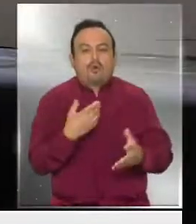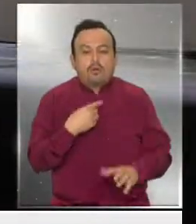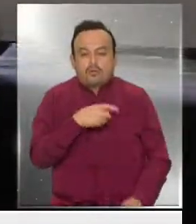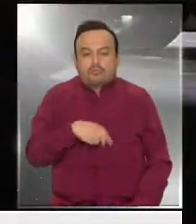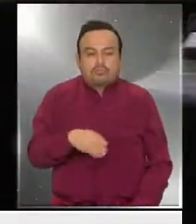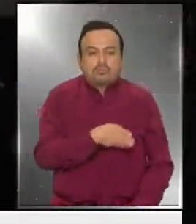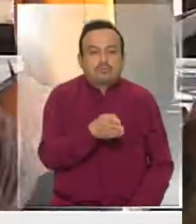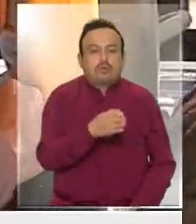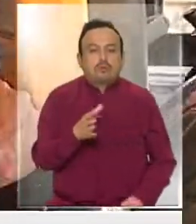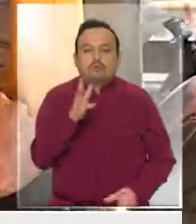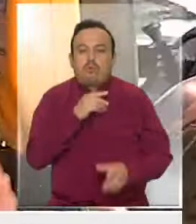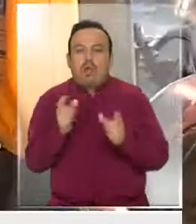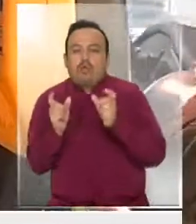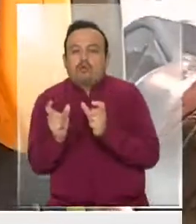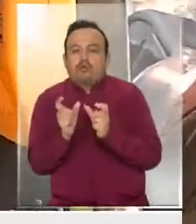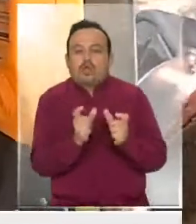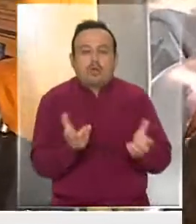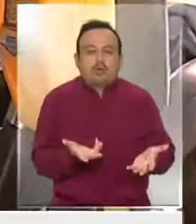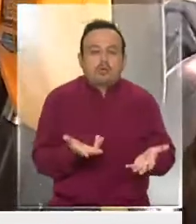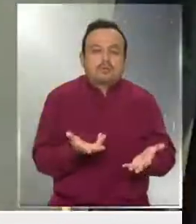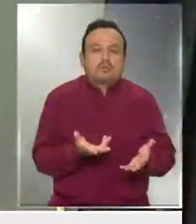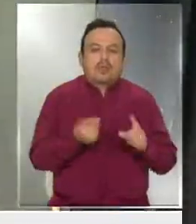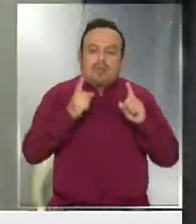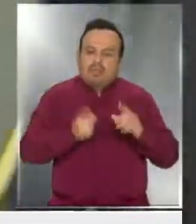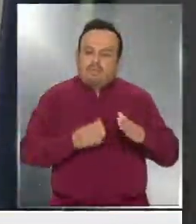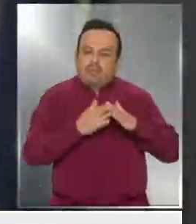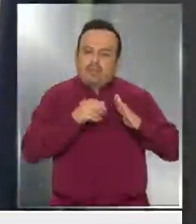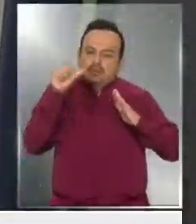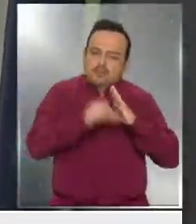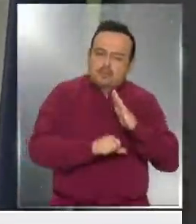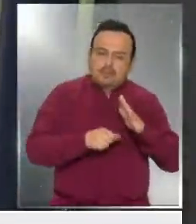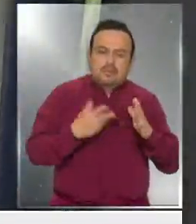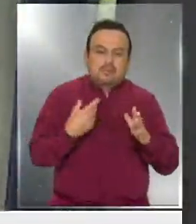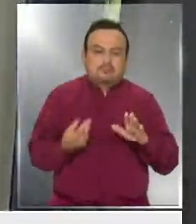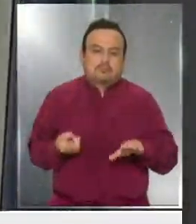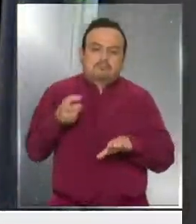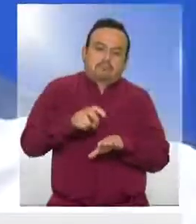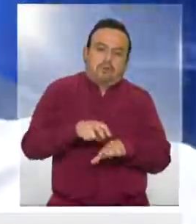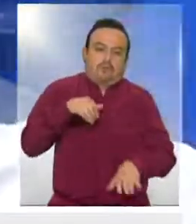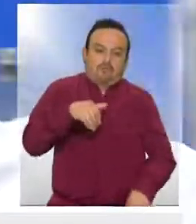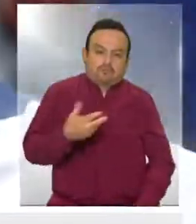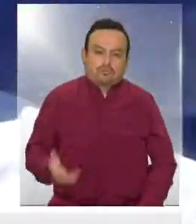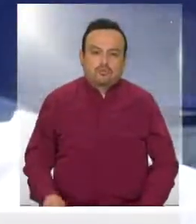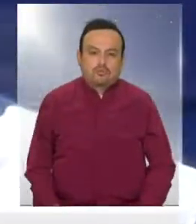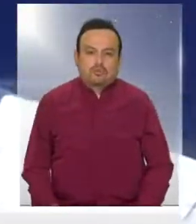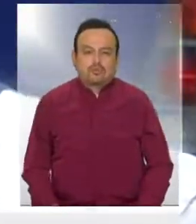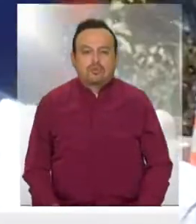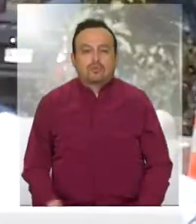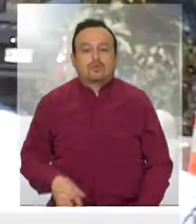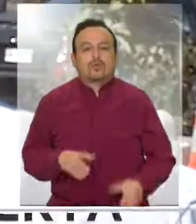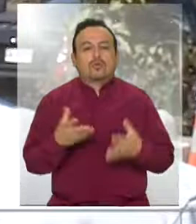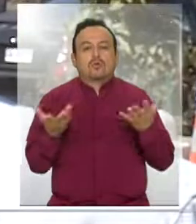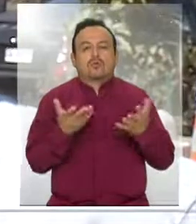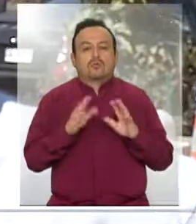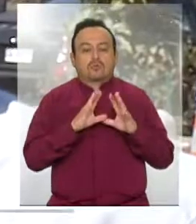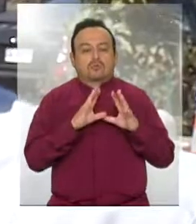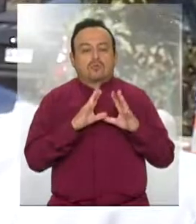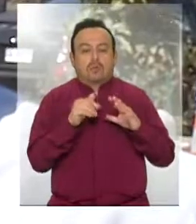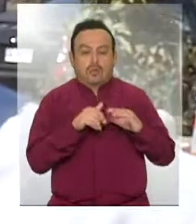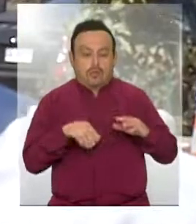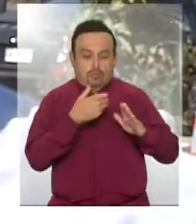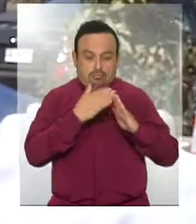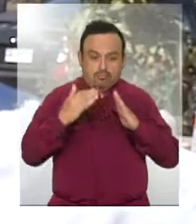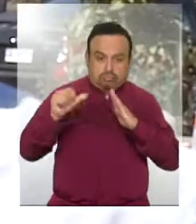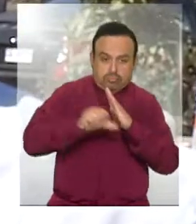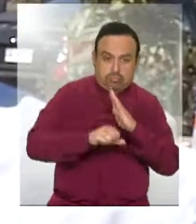haya poca fiscalización de pasajeros que deban estar en sus casas y que abordan igual los buses. ¿Cuál es el motivo de tener una cuarentena